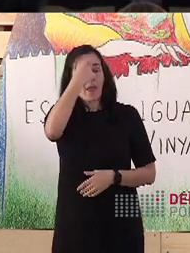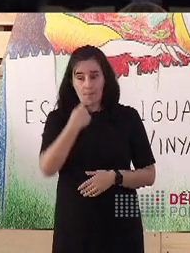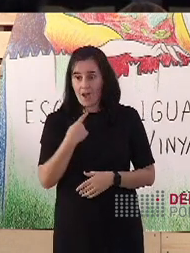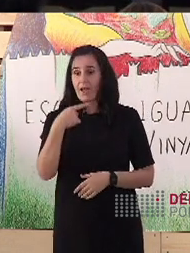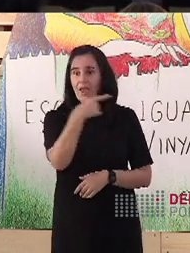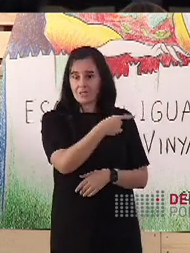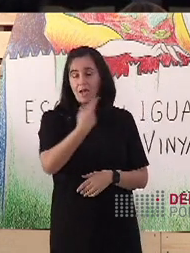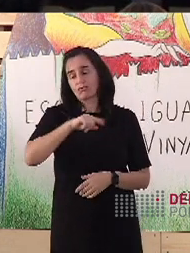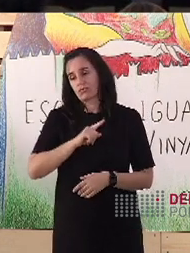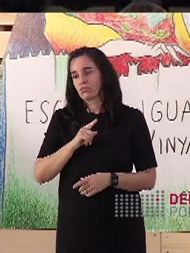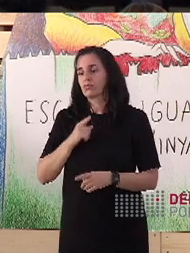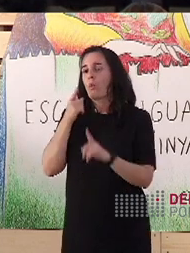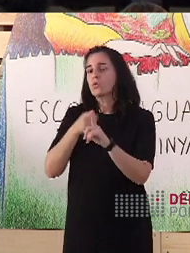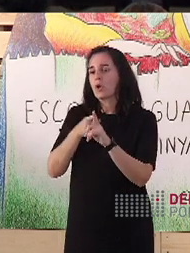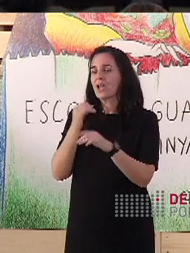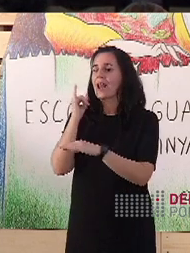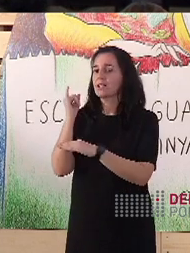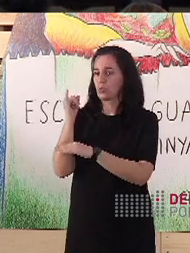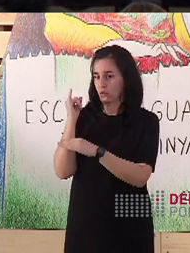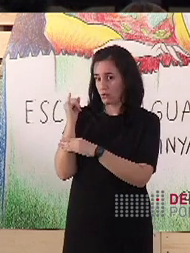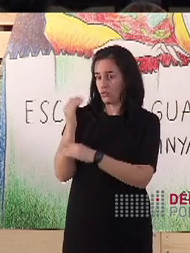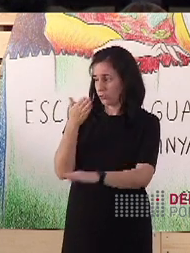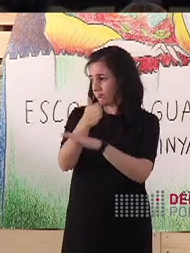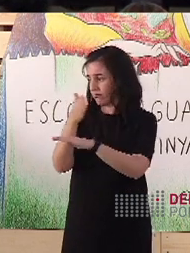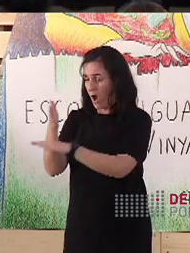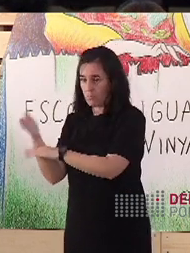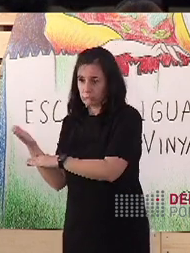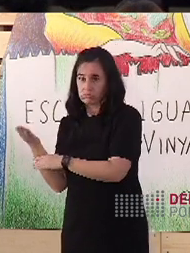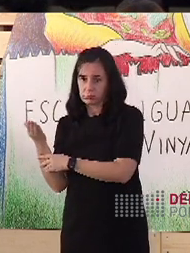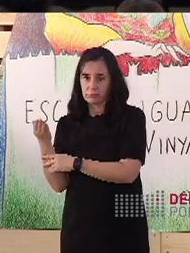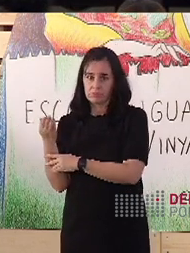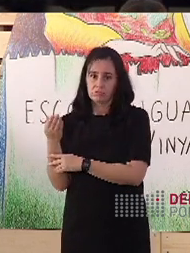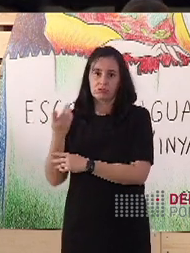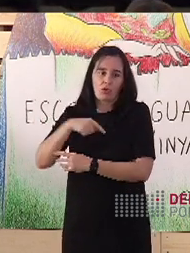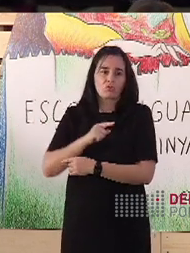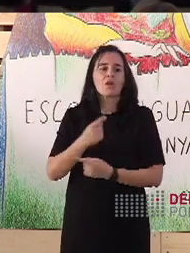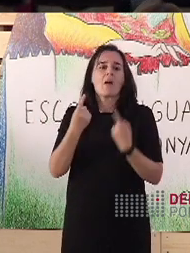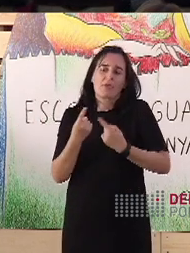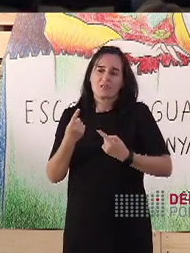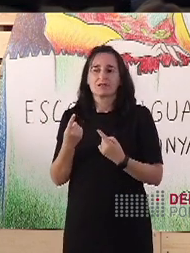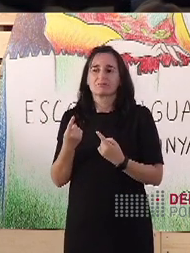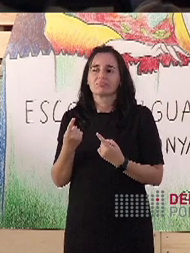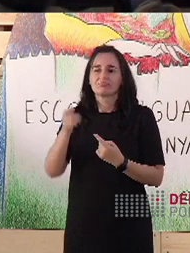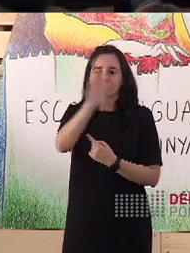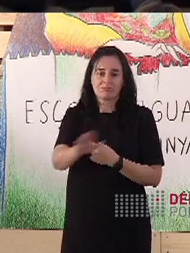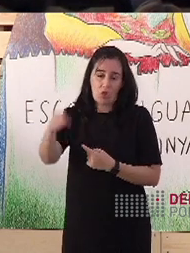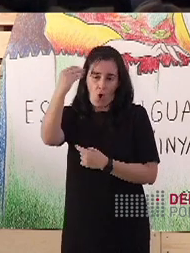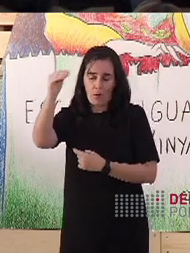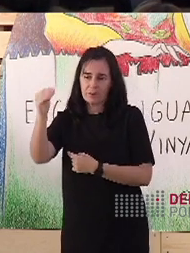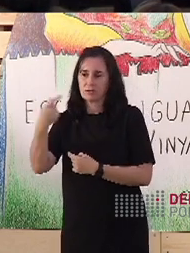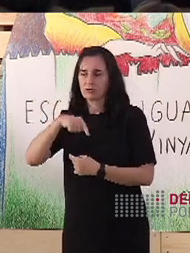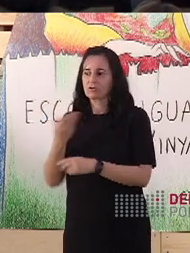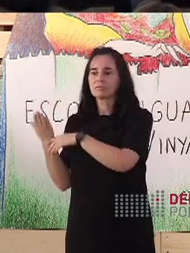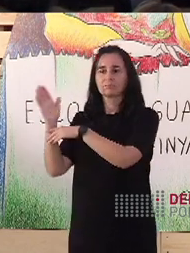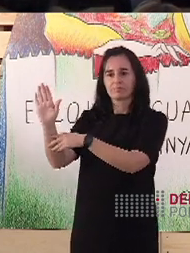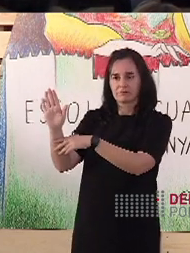en los institutos, etcétera, cuando decimos, bueno, pero parece, pues vamos más allá, ¿no? Con los chavales, las chavalas, pero